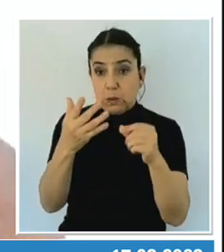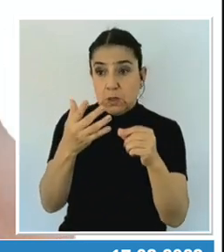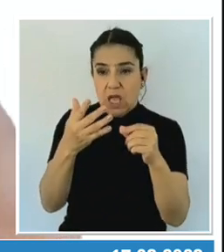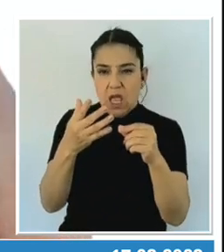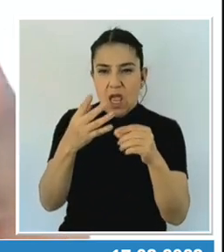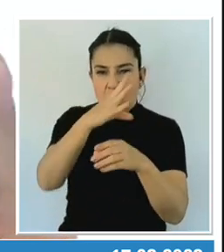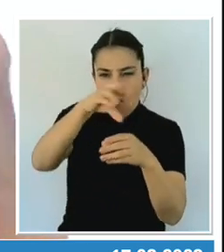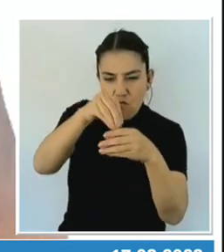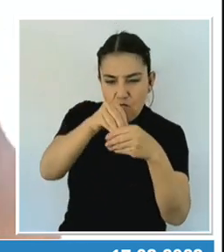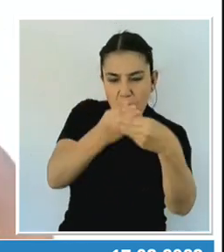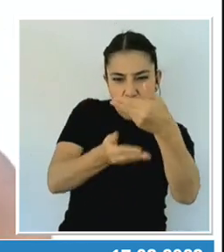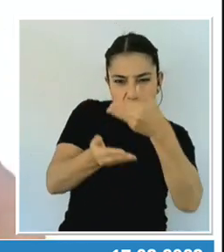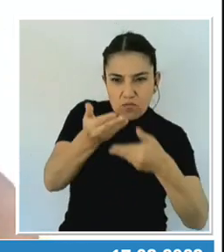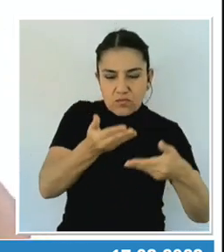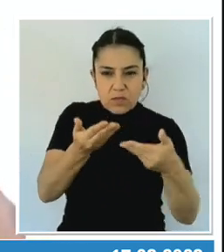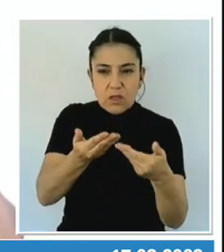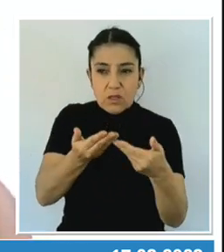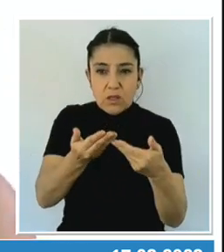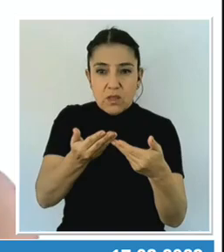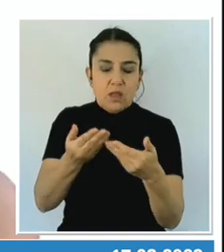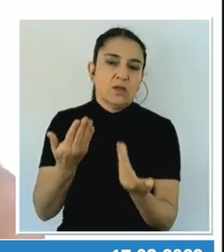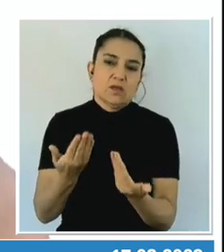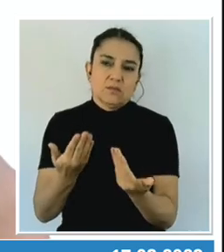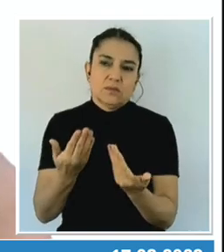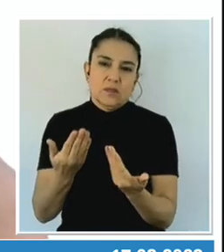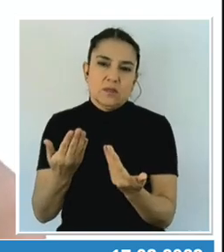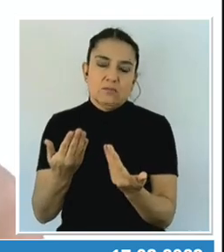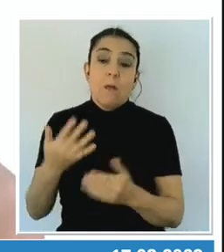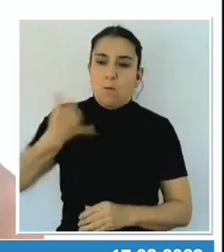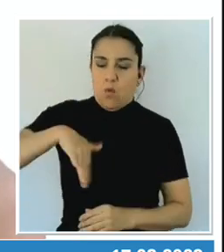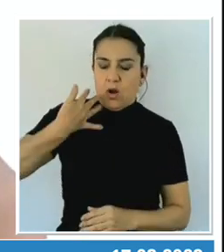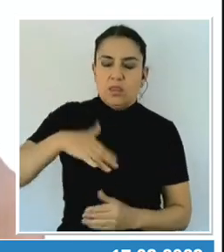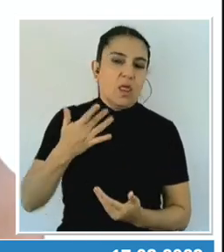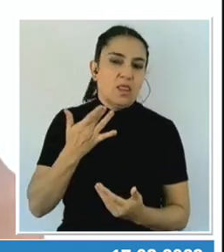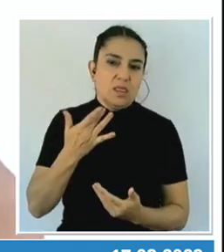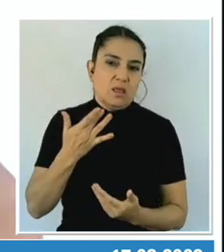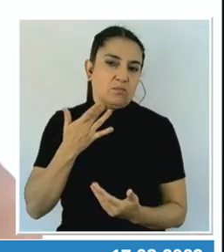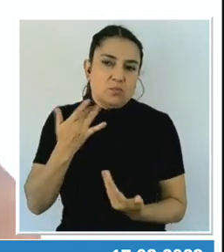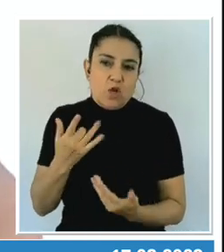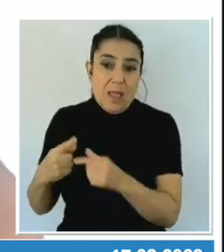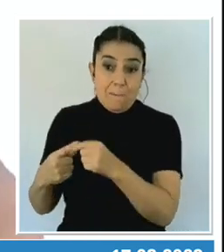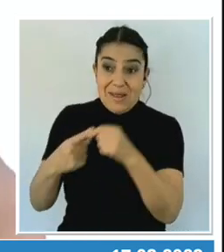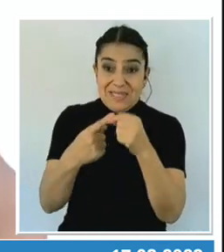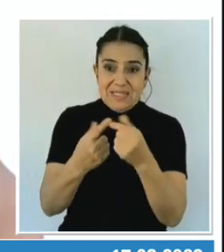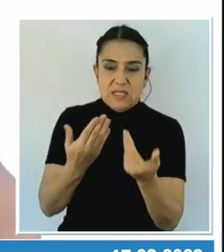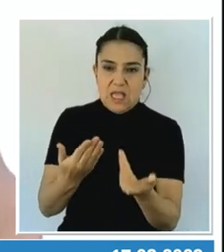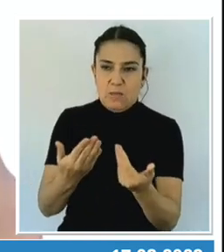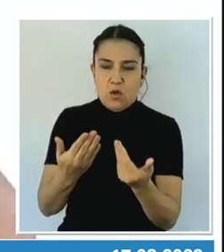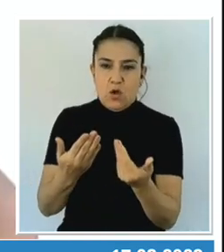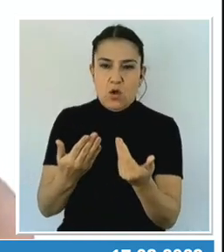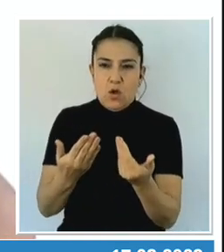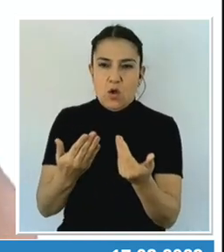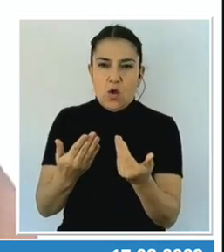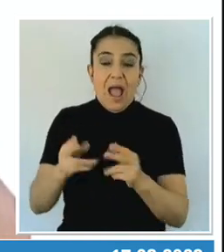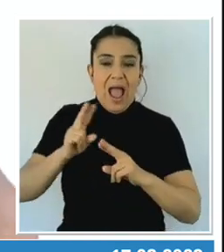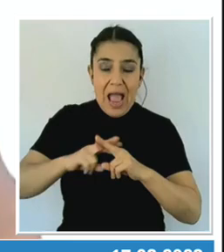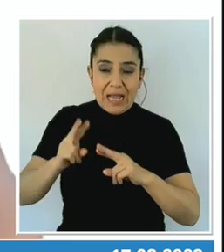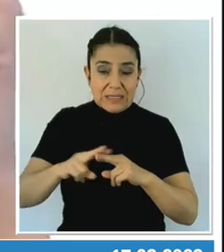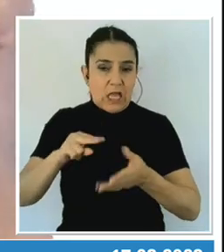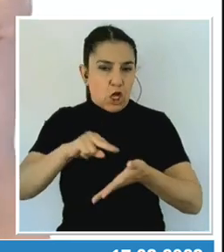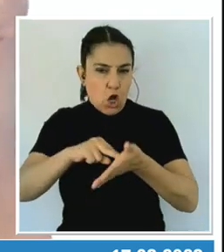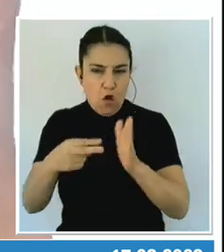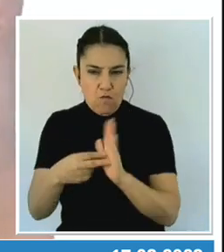al sobreprotegerse, ¿no? O por establecerse con conflictos muy